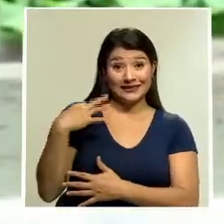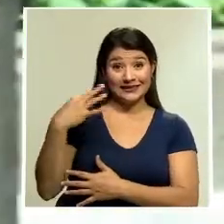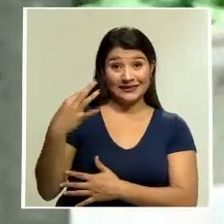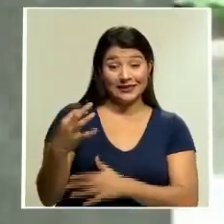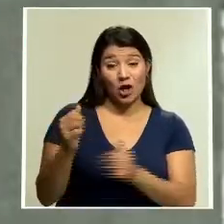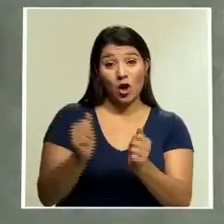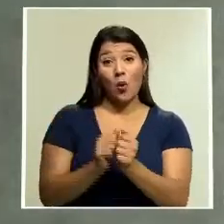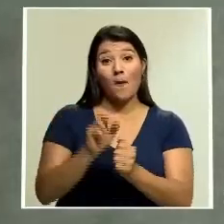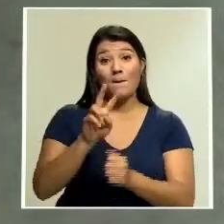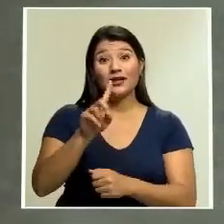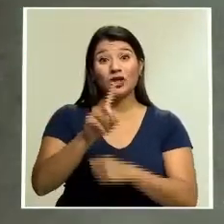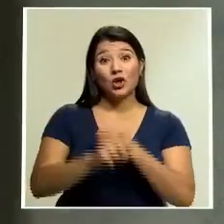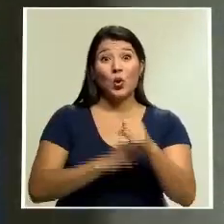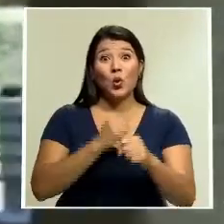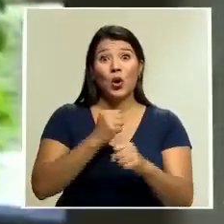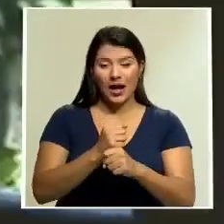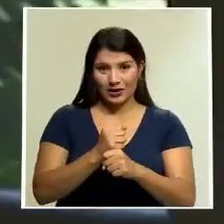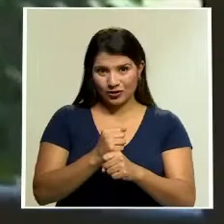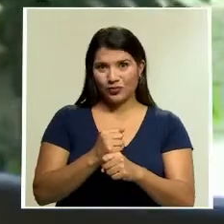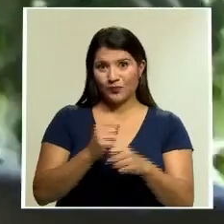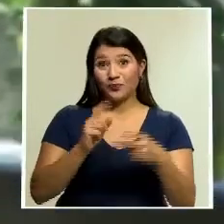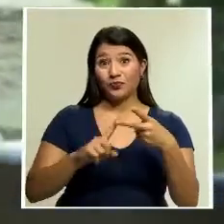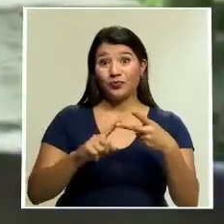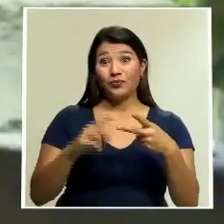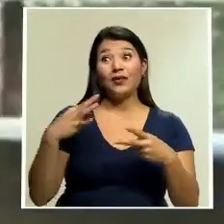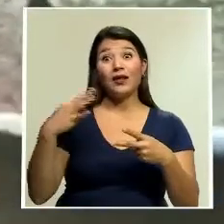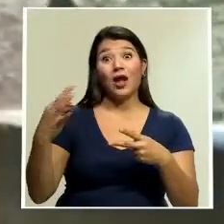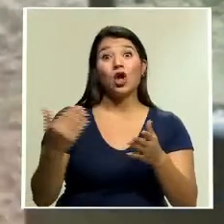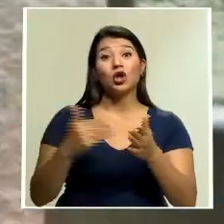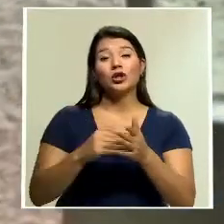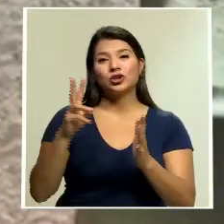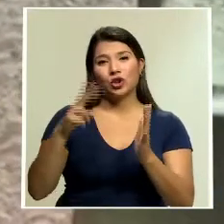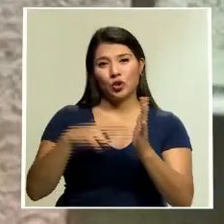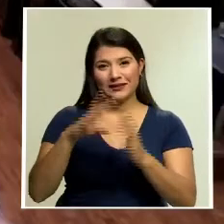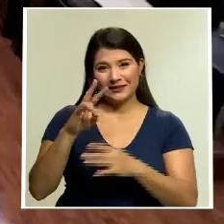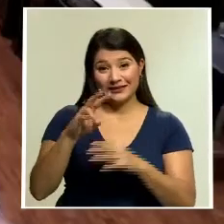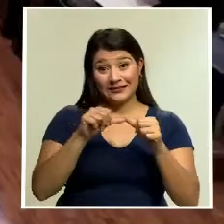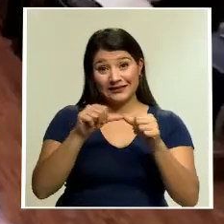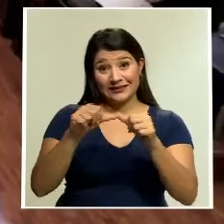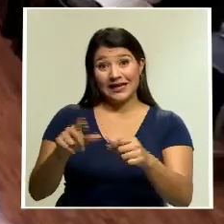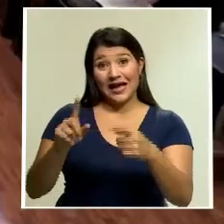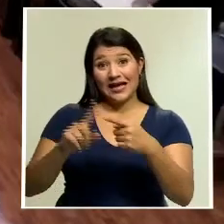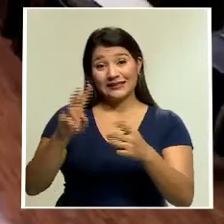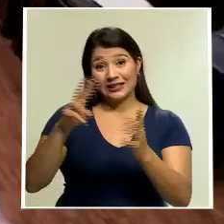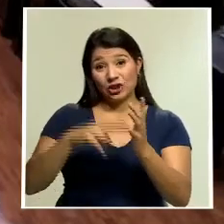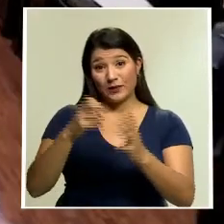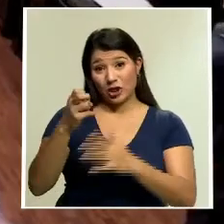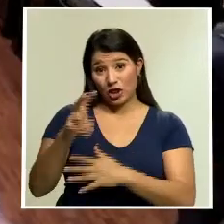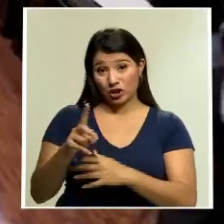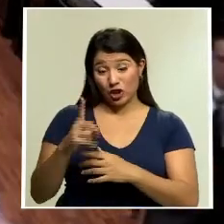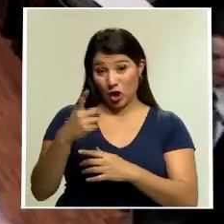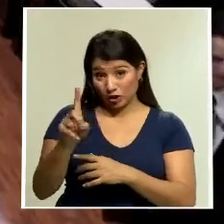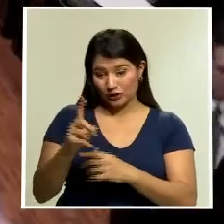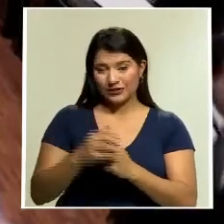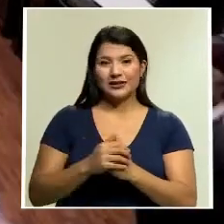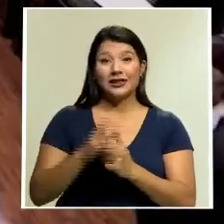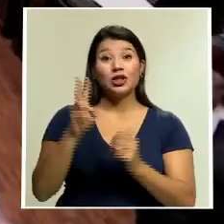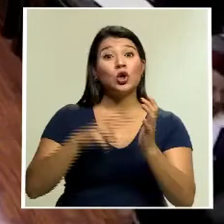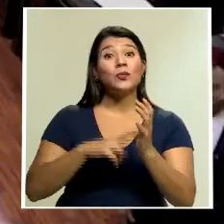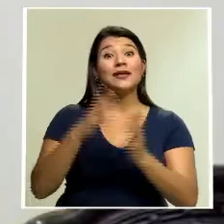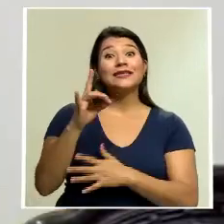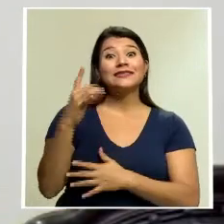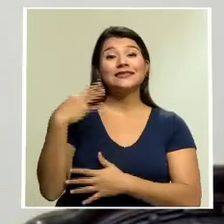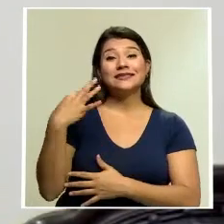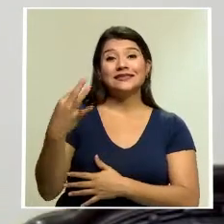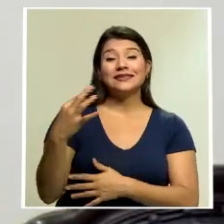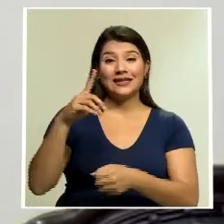apenas 21 años. Fue reelecto en 2007 y permaneció hasta el 2011. En 2018 fue elegido diputado